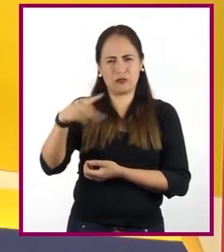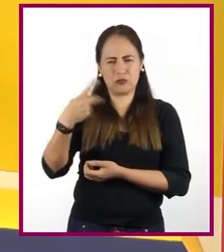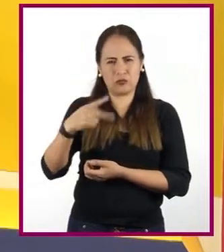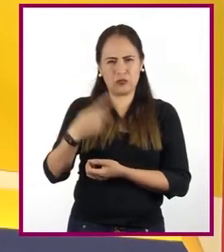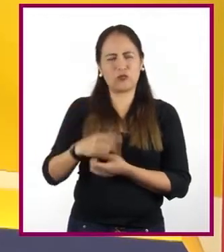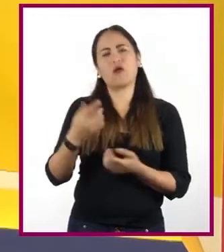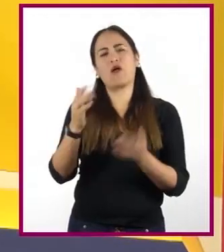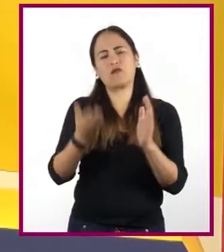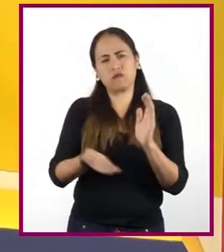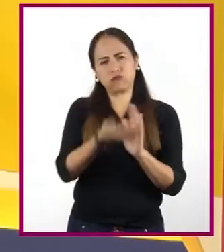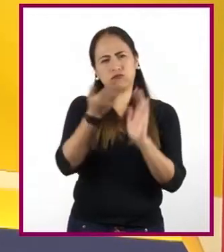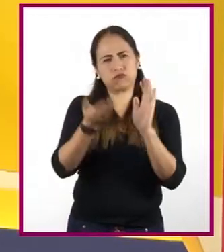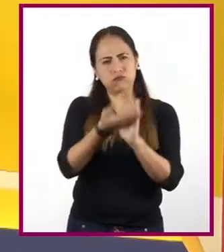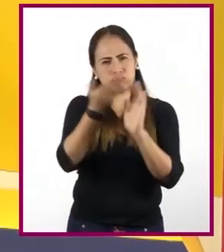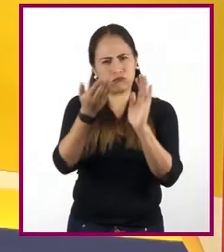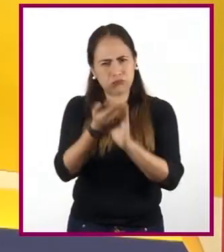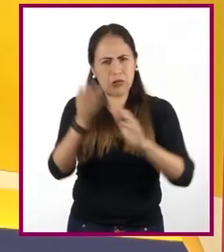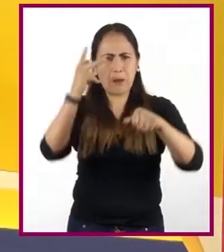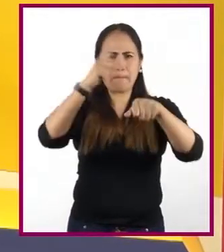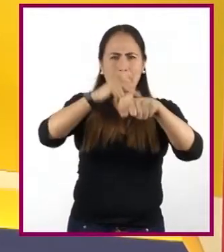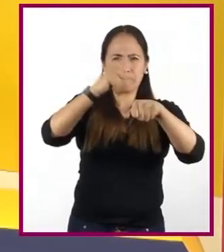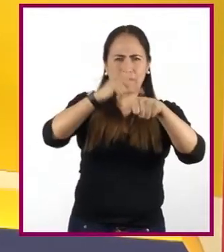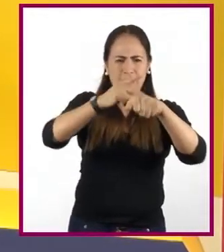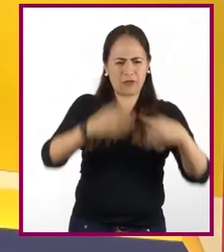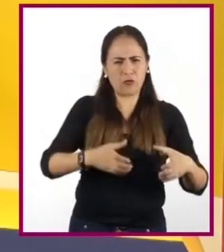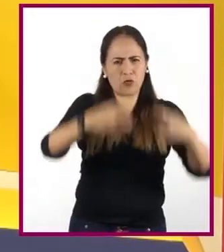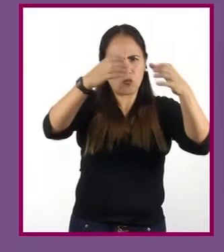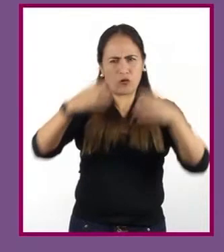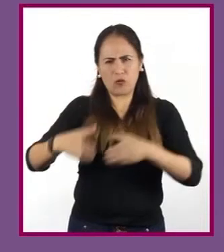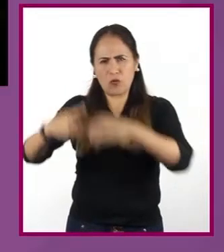las esculturas en piedra en honor del tiempo.